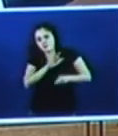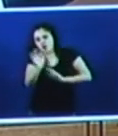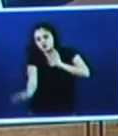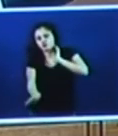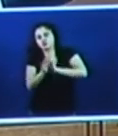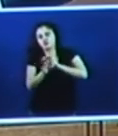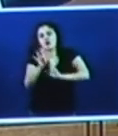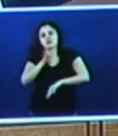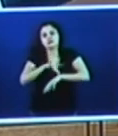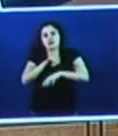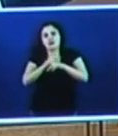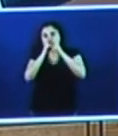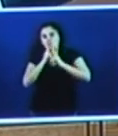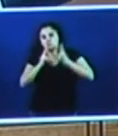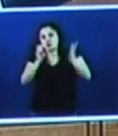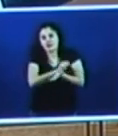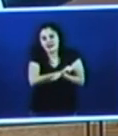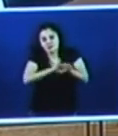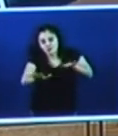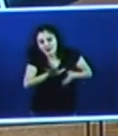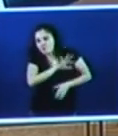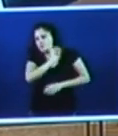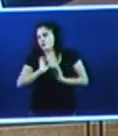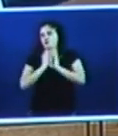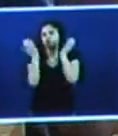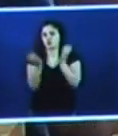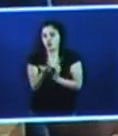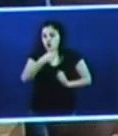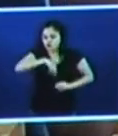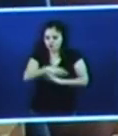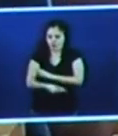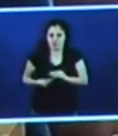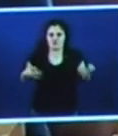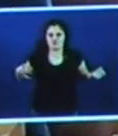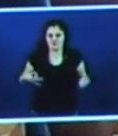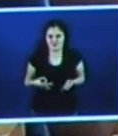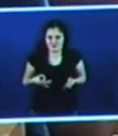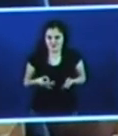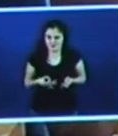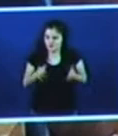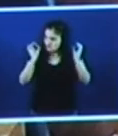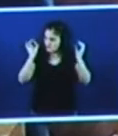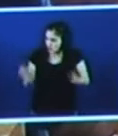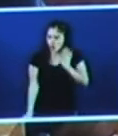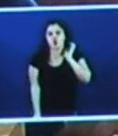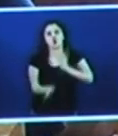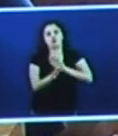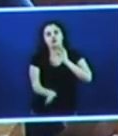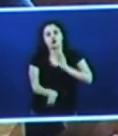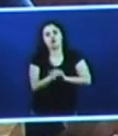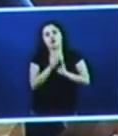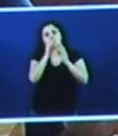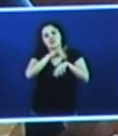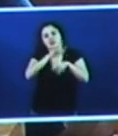pública gratuita e universal. E o que estamos facendo, xustamente, é manter unha sanidade pública e